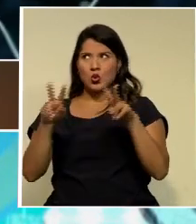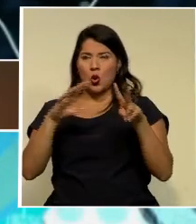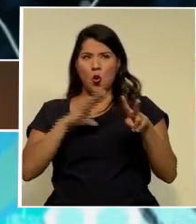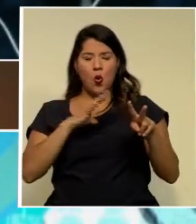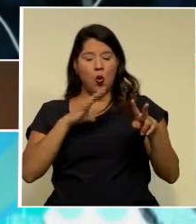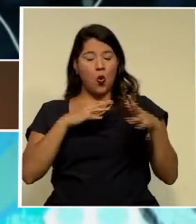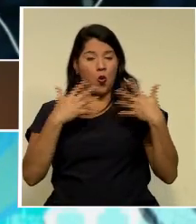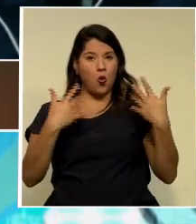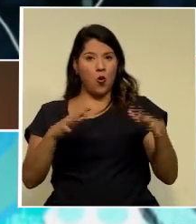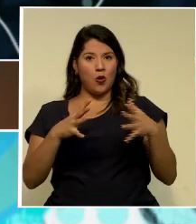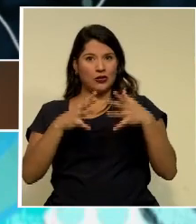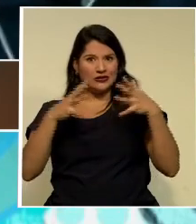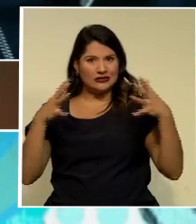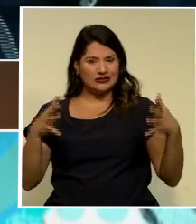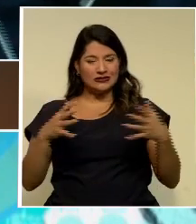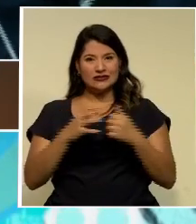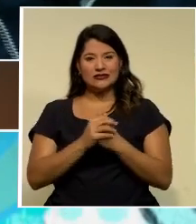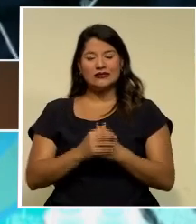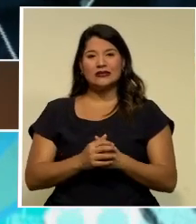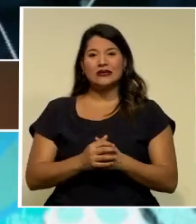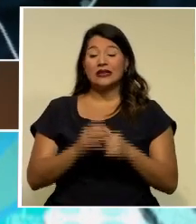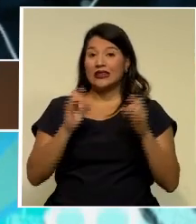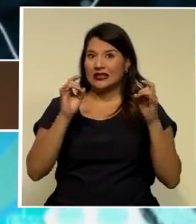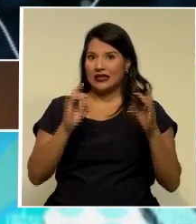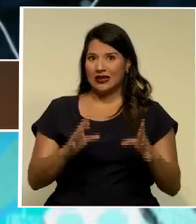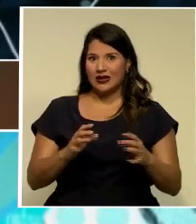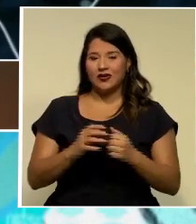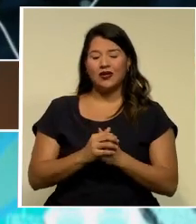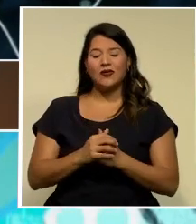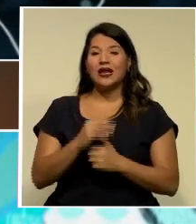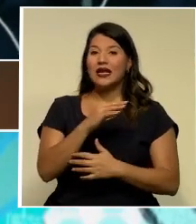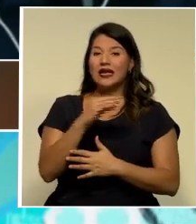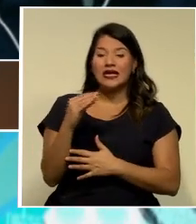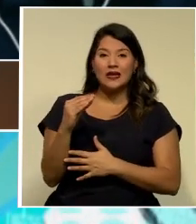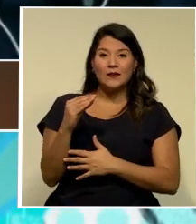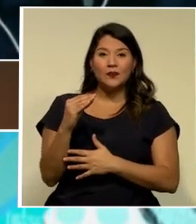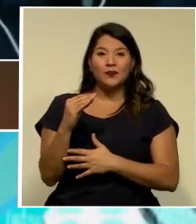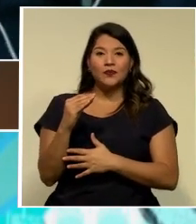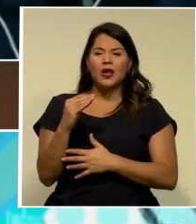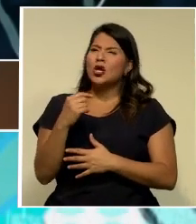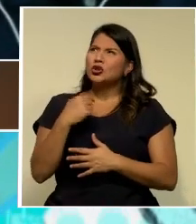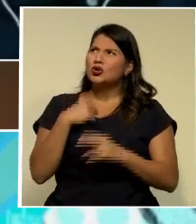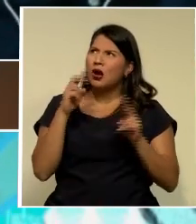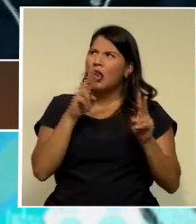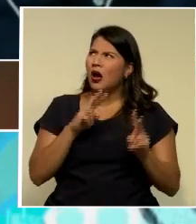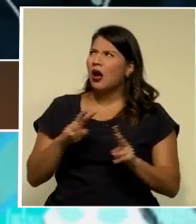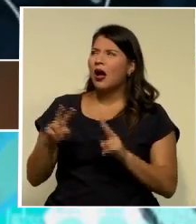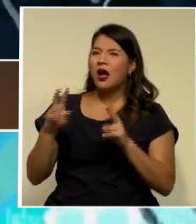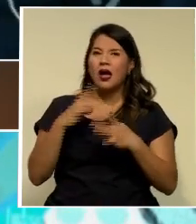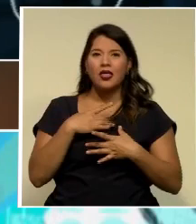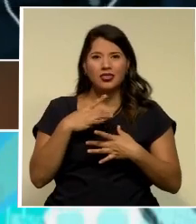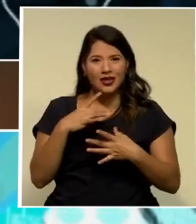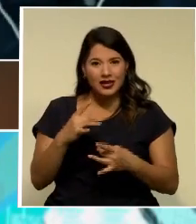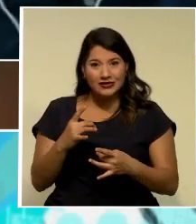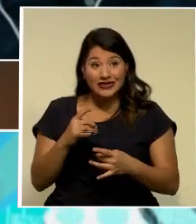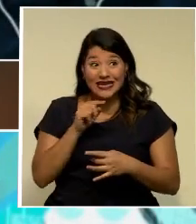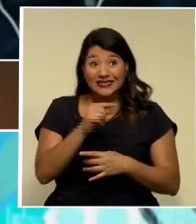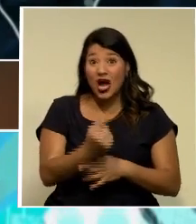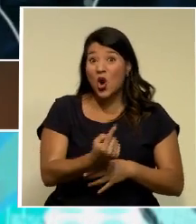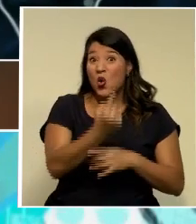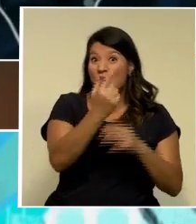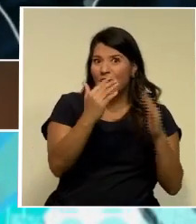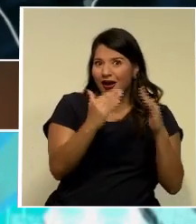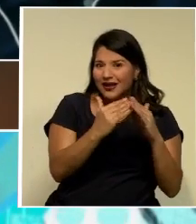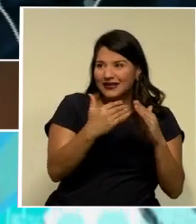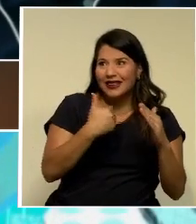lado, una opulencia terrible, ¿verdad? Y a mí me llamó mucho la atención que además era una de tantas casas